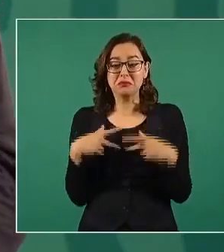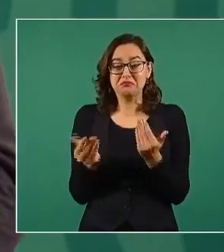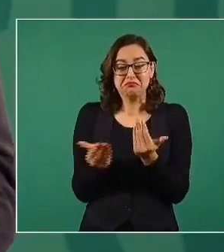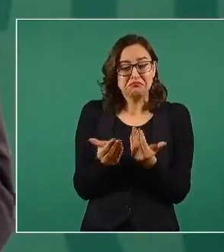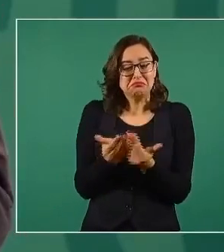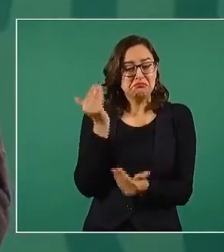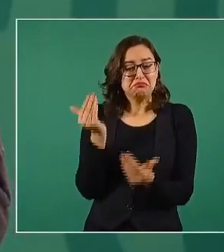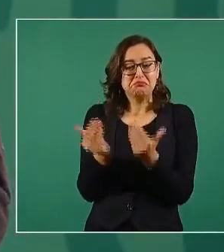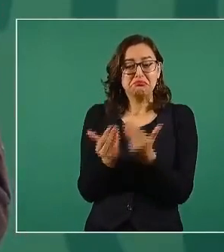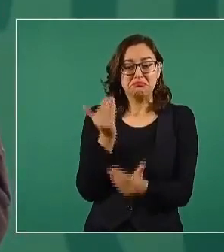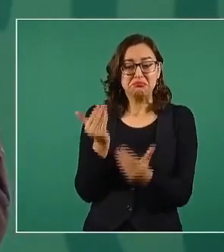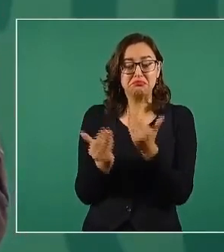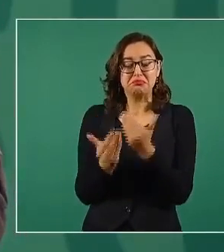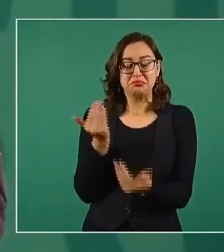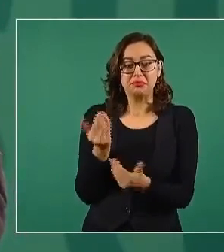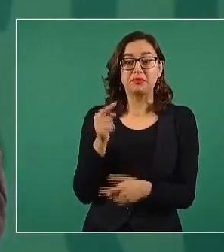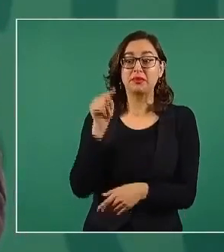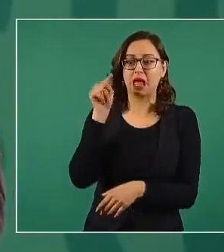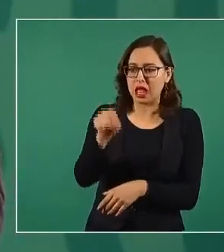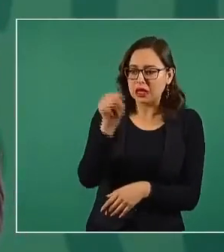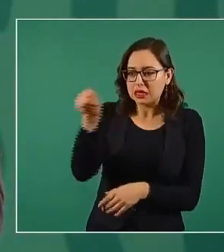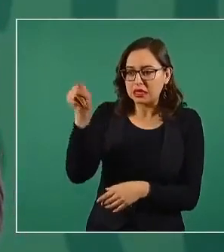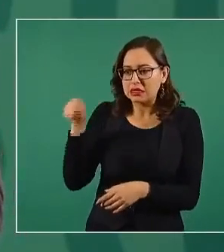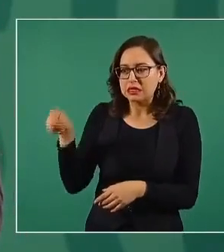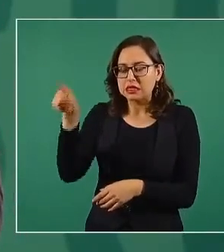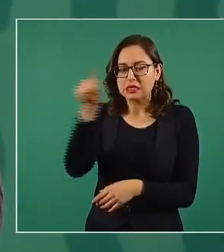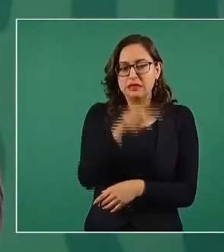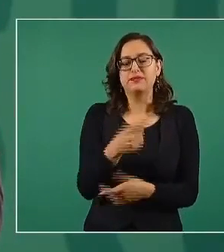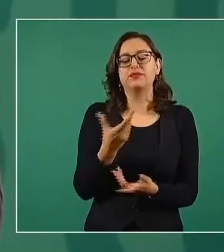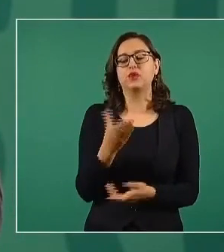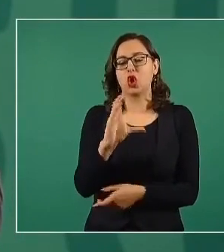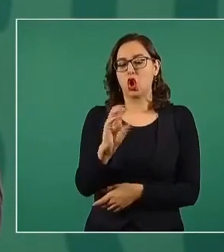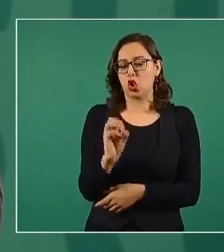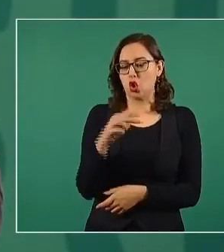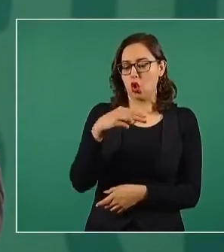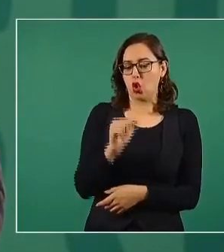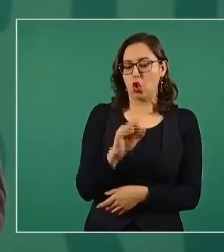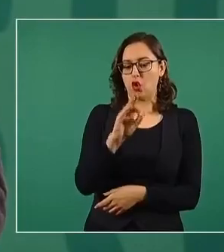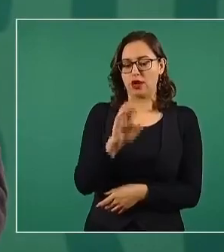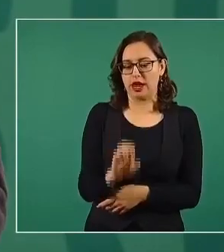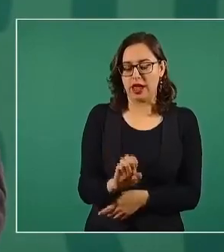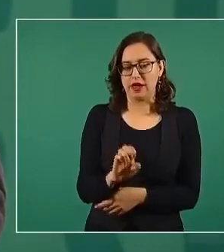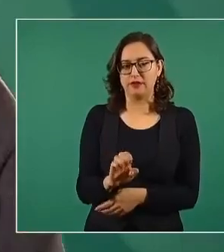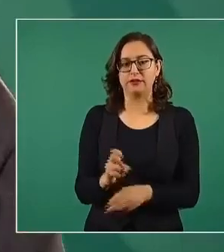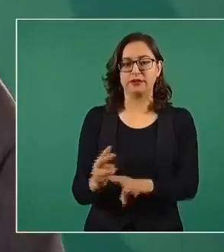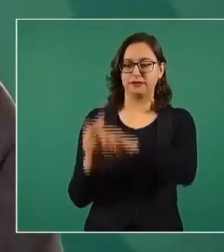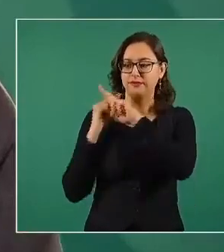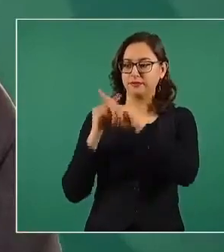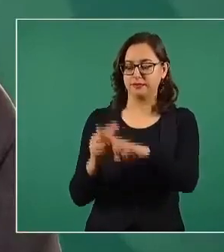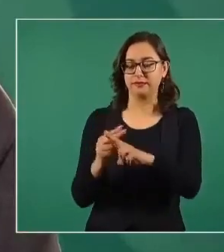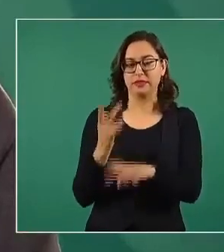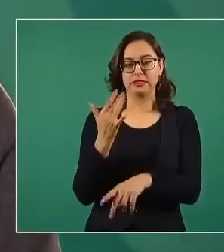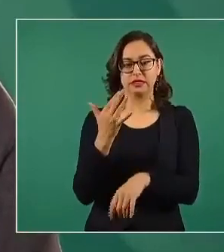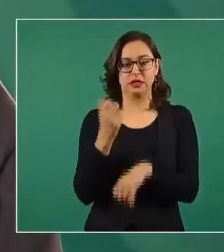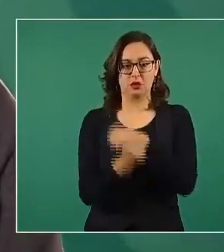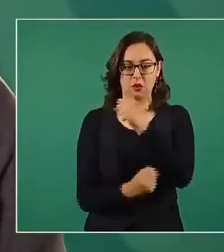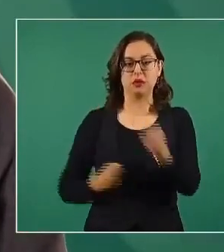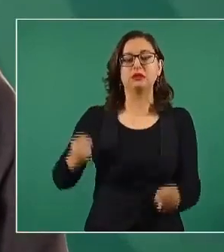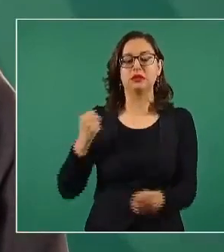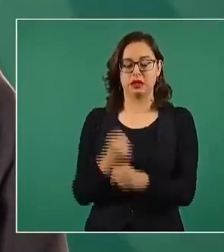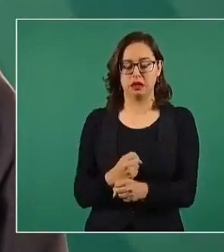años, CONAFE, Consejo Nacional de Fomento Educativo, que ahora cumple 50 años este